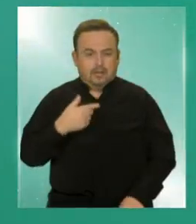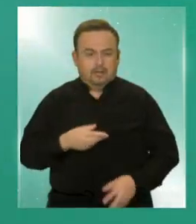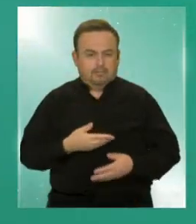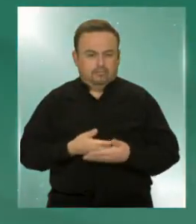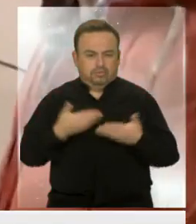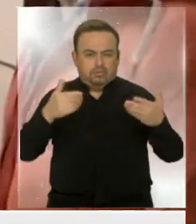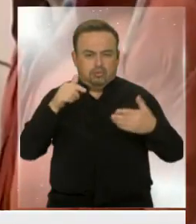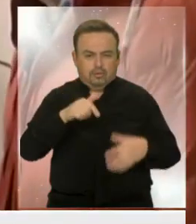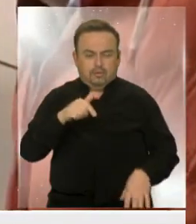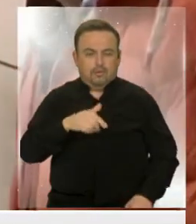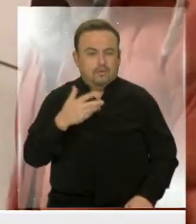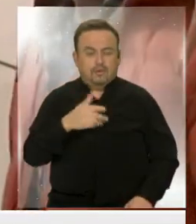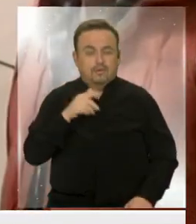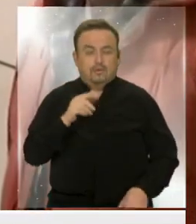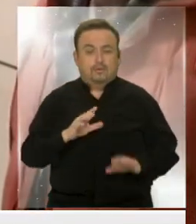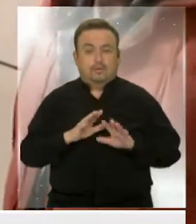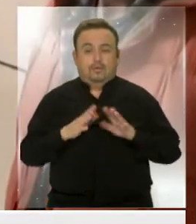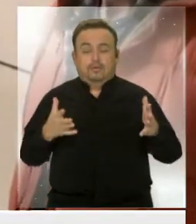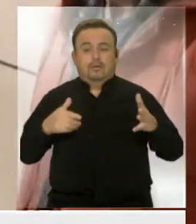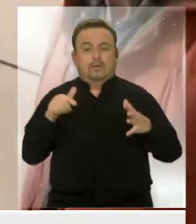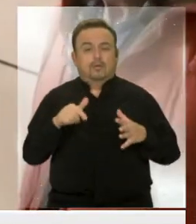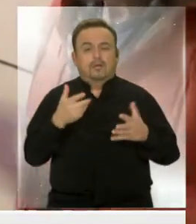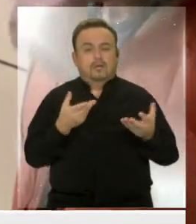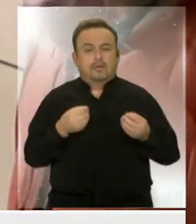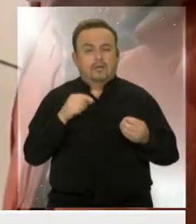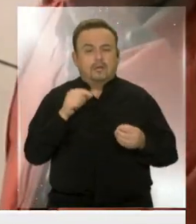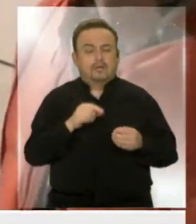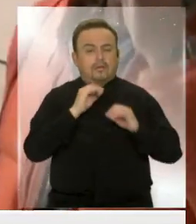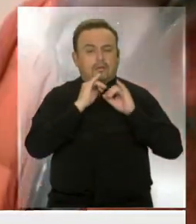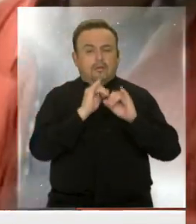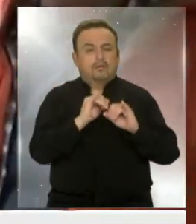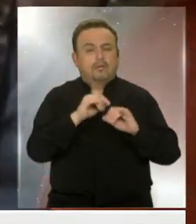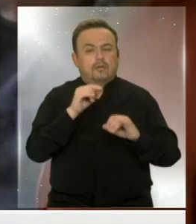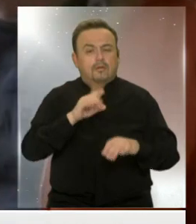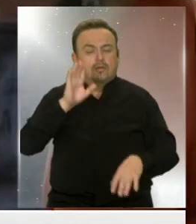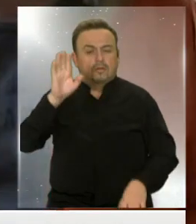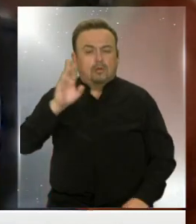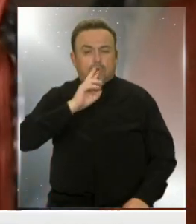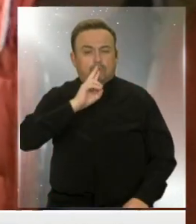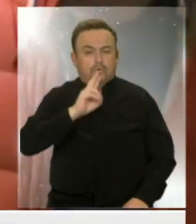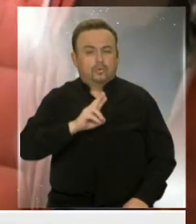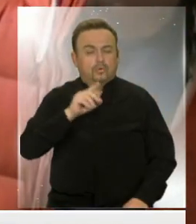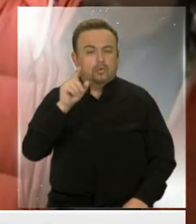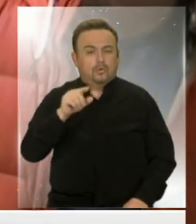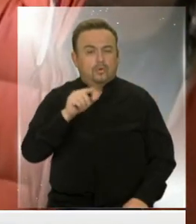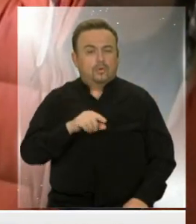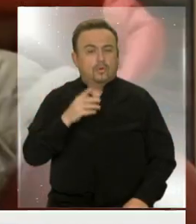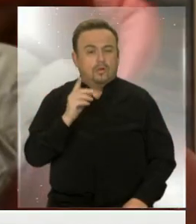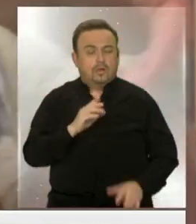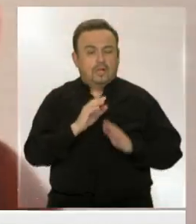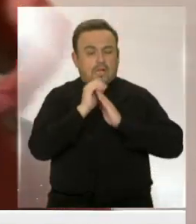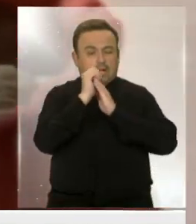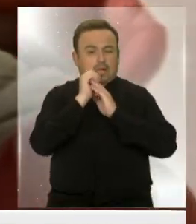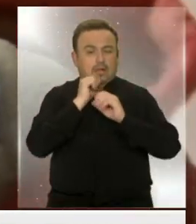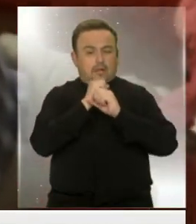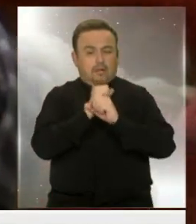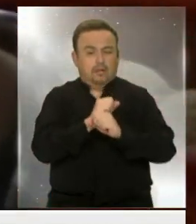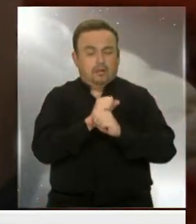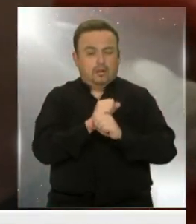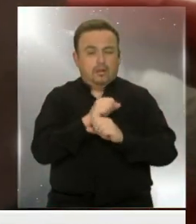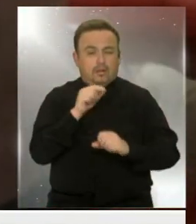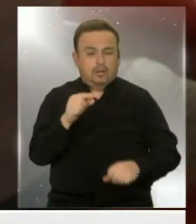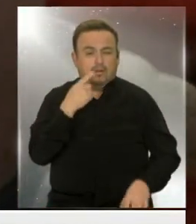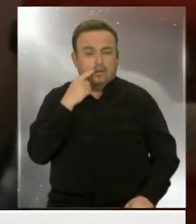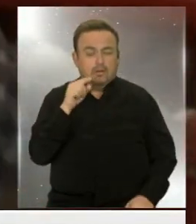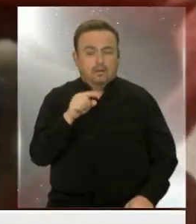portadas del día de hoy. Un impacto que ha causado esta información que nos llega desde Rusia. El líder de la oposición, Alexei